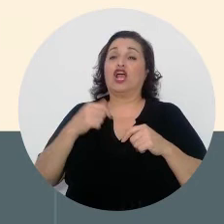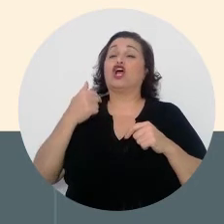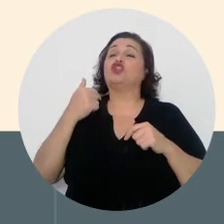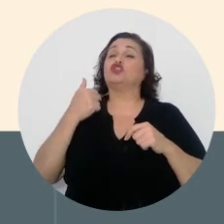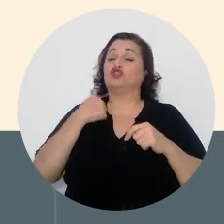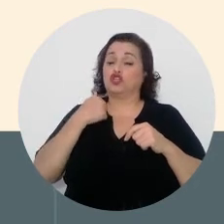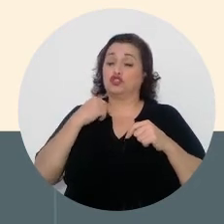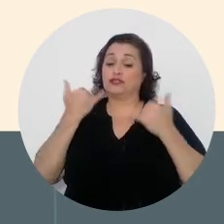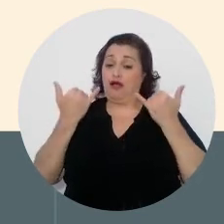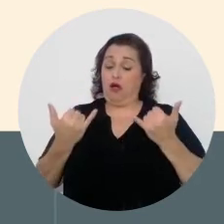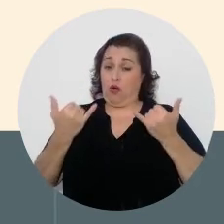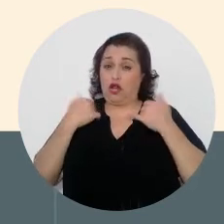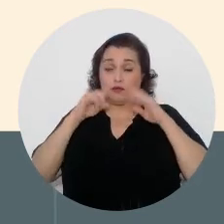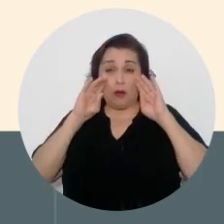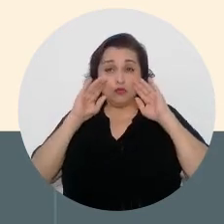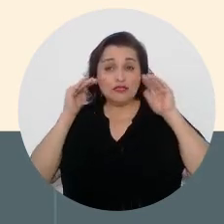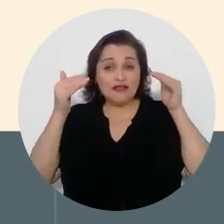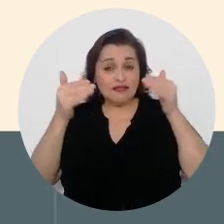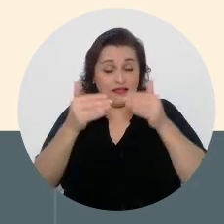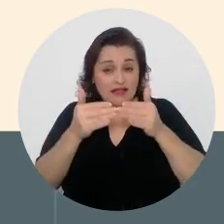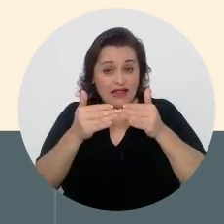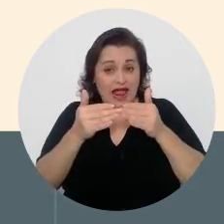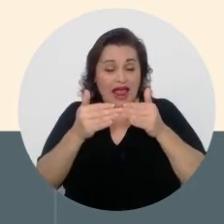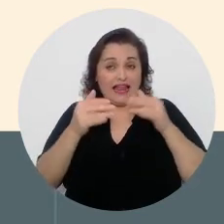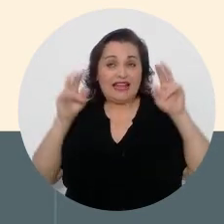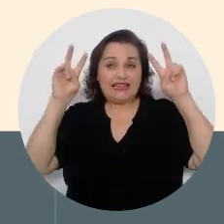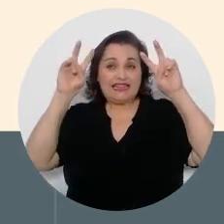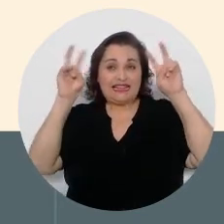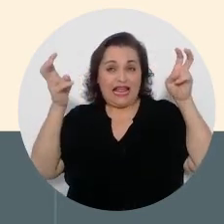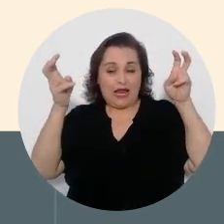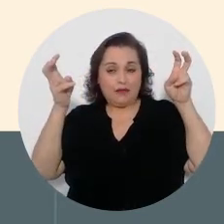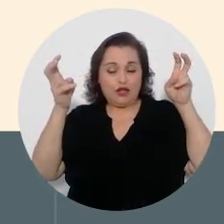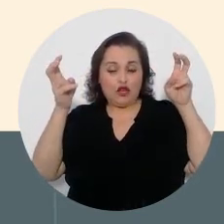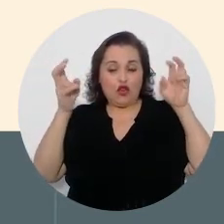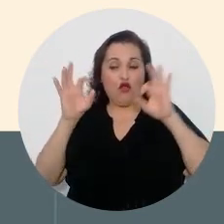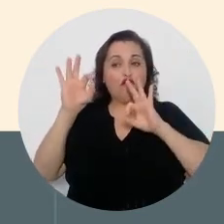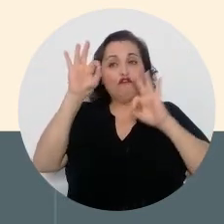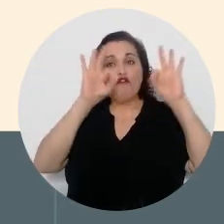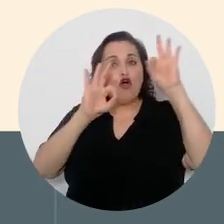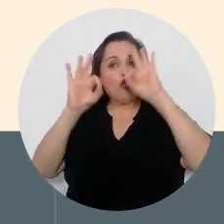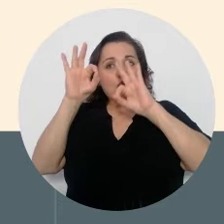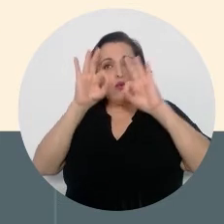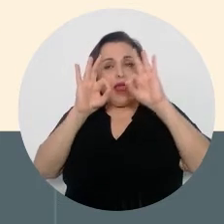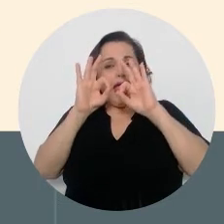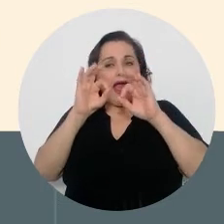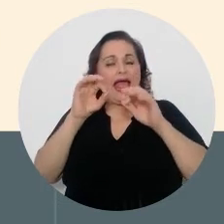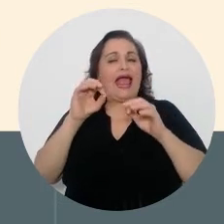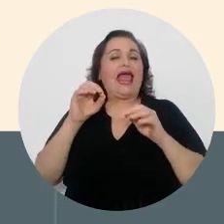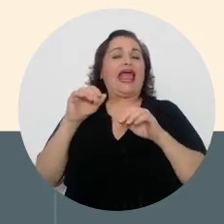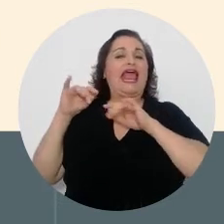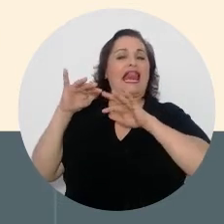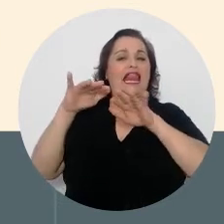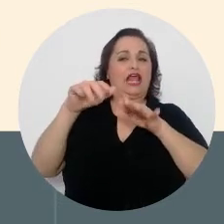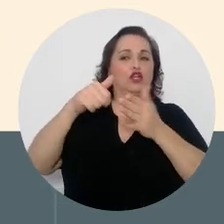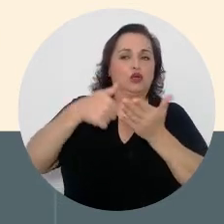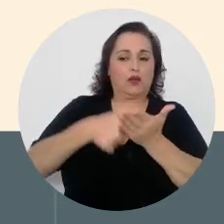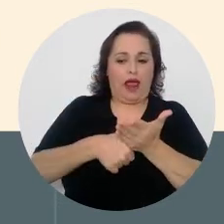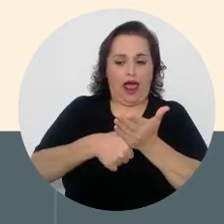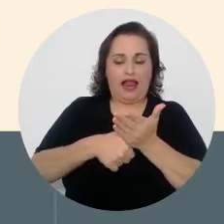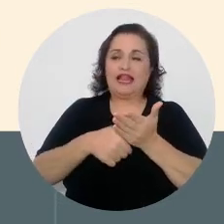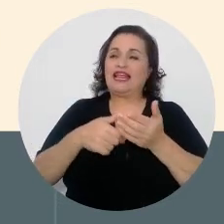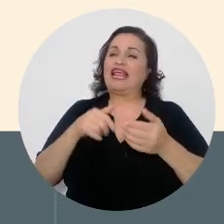vamos a centrar el día de hoy es en el término fórmula electoral. La